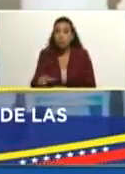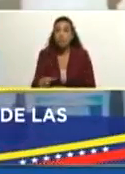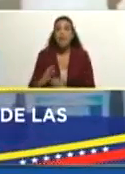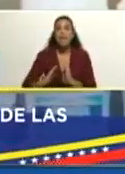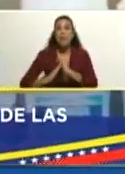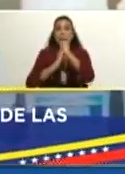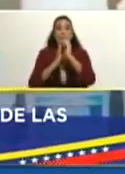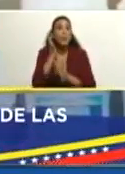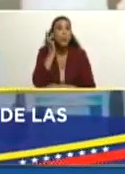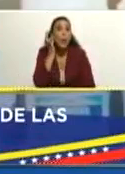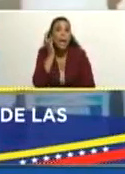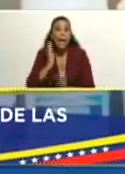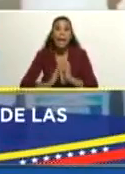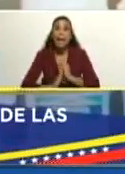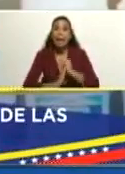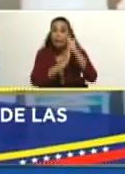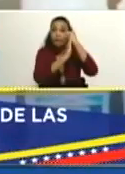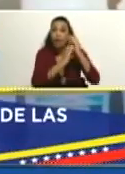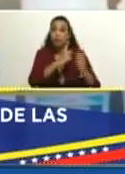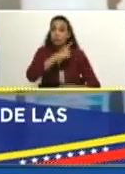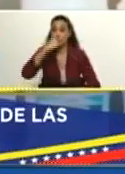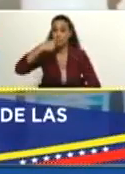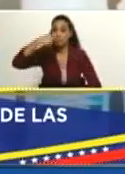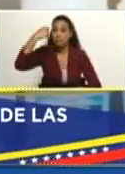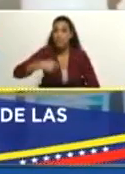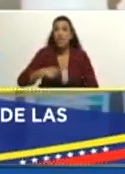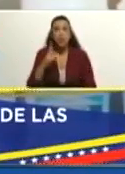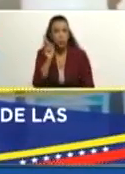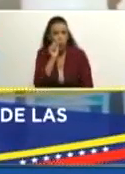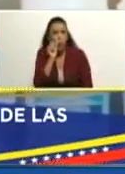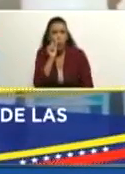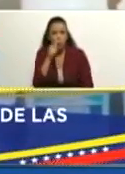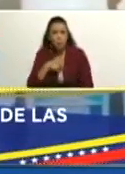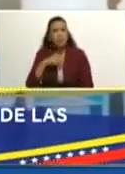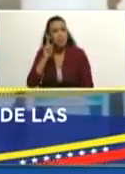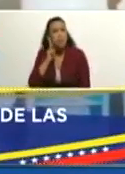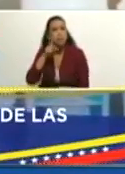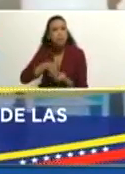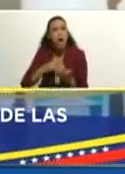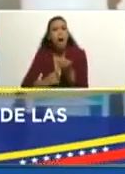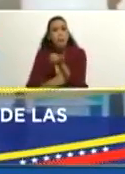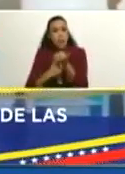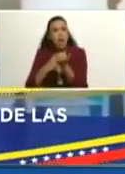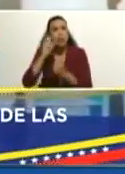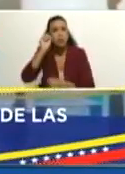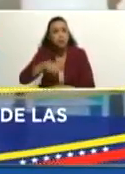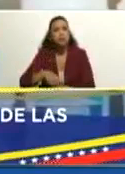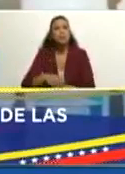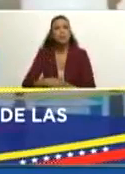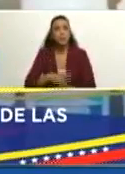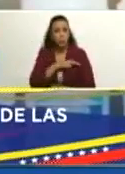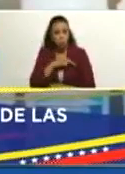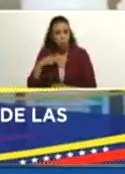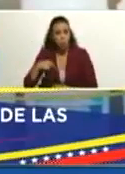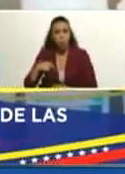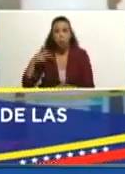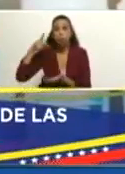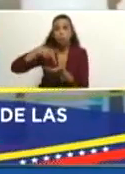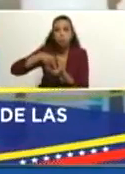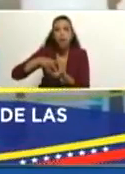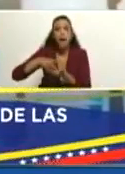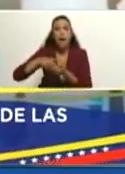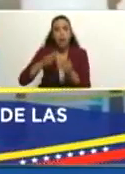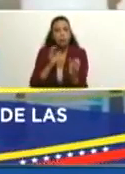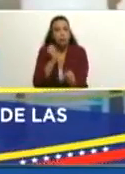las mujeres. Y nosotros los hombres estamos ahí también, ¿ah? Los hombres estamos ahí en la